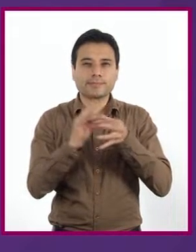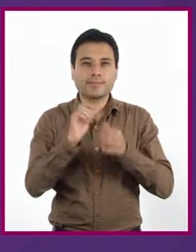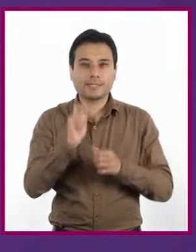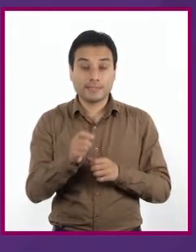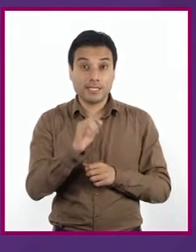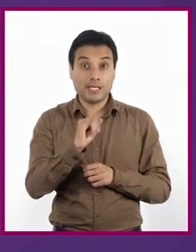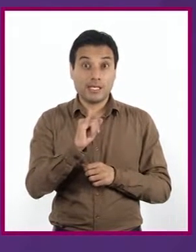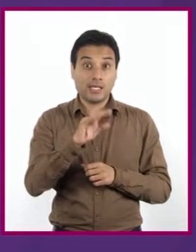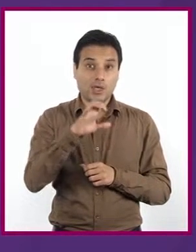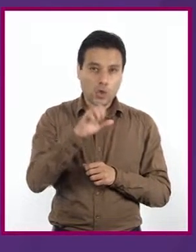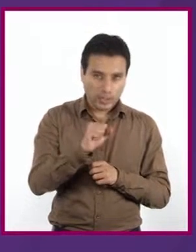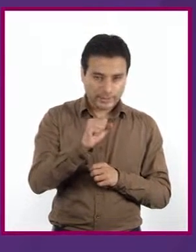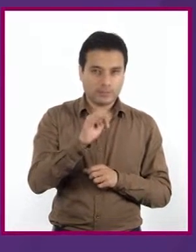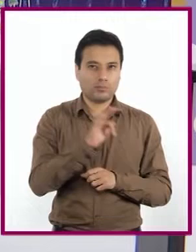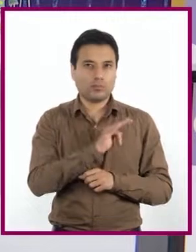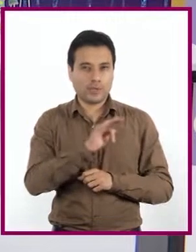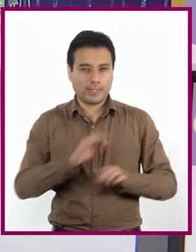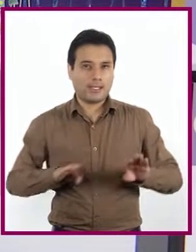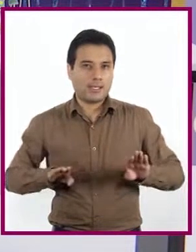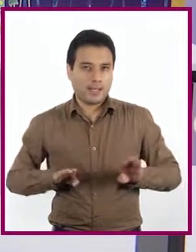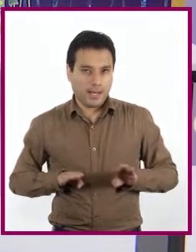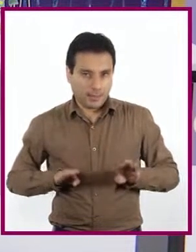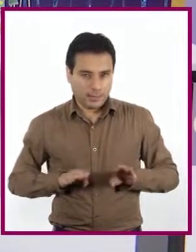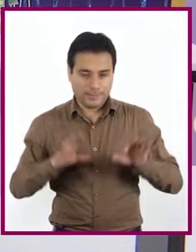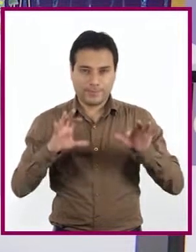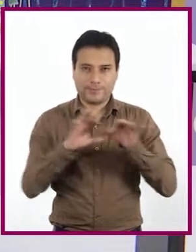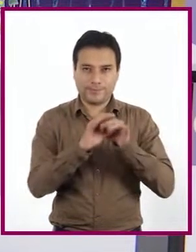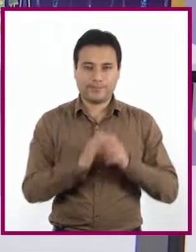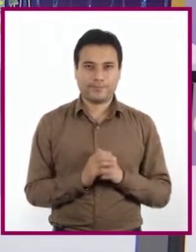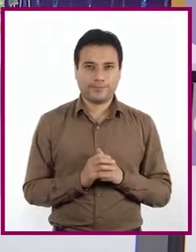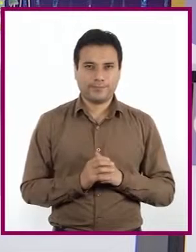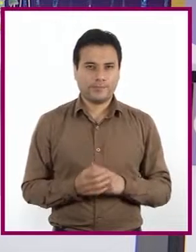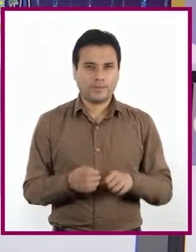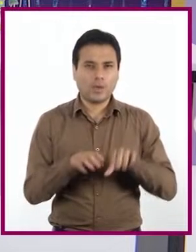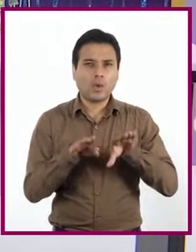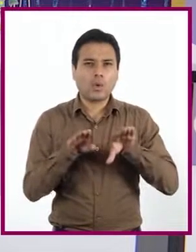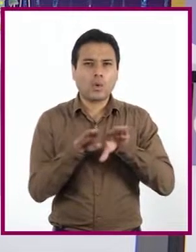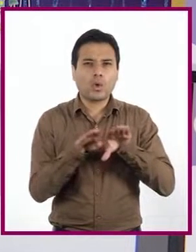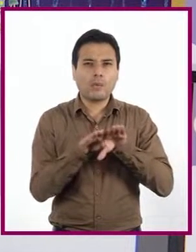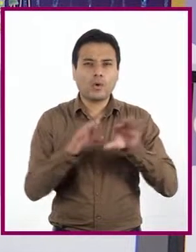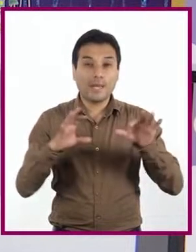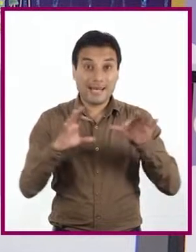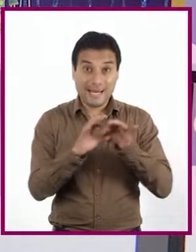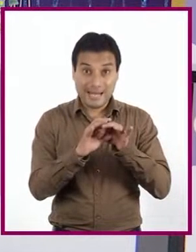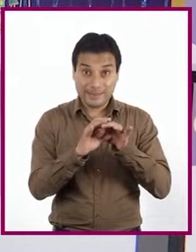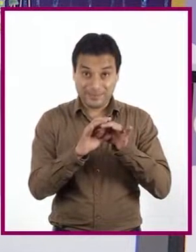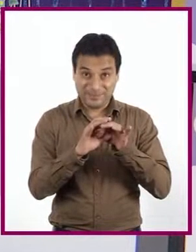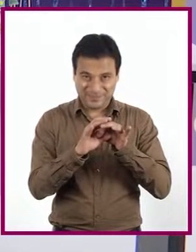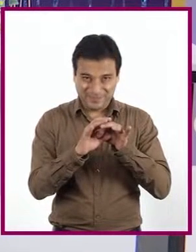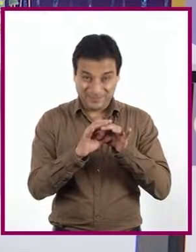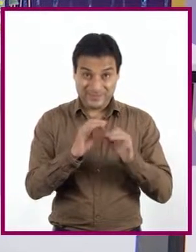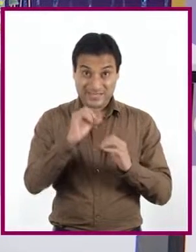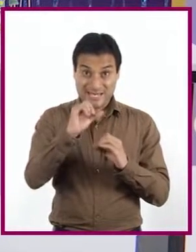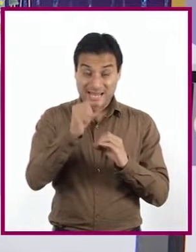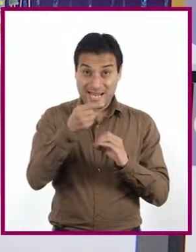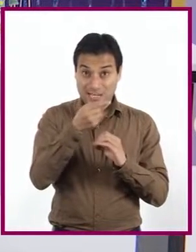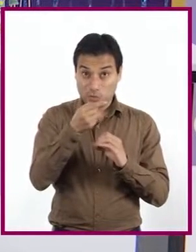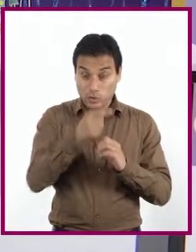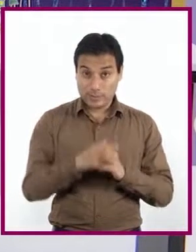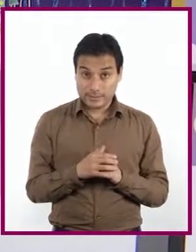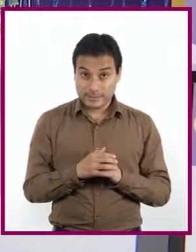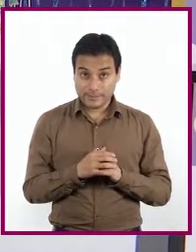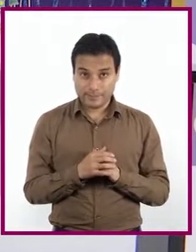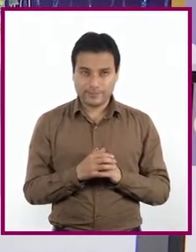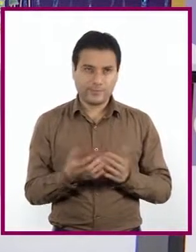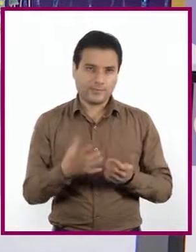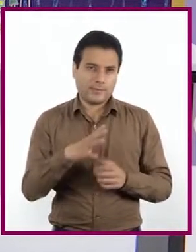iones. Dependiendo de la forma en que se enlacen los electrones de valencia, la materia presenta